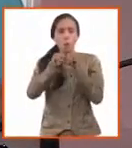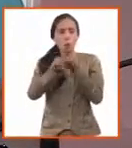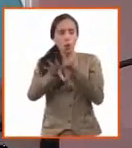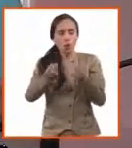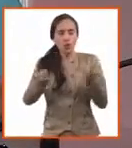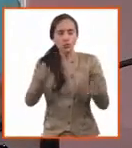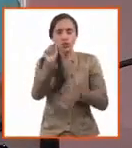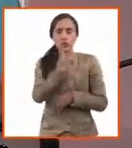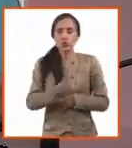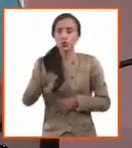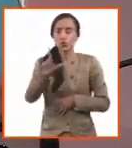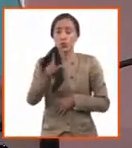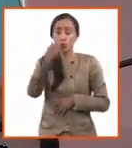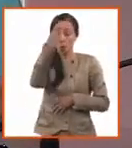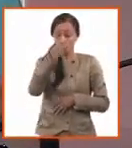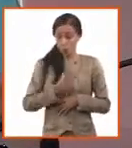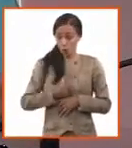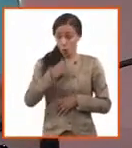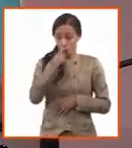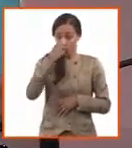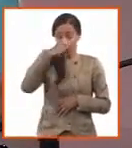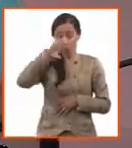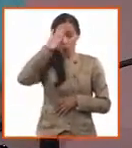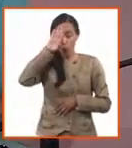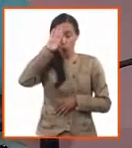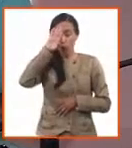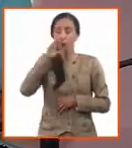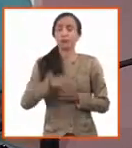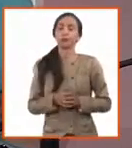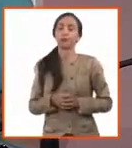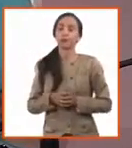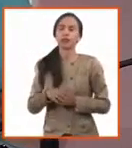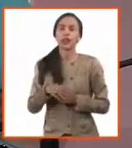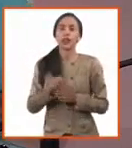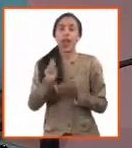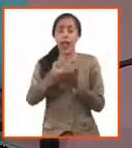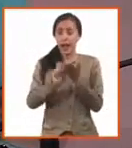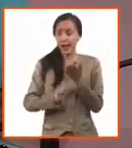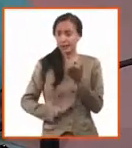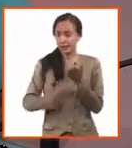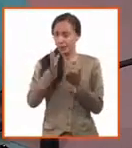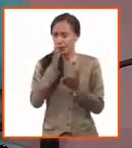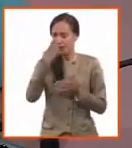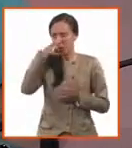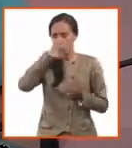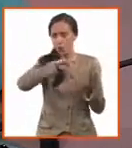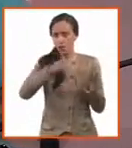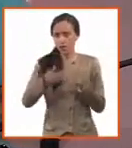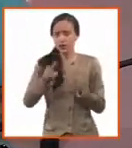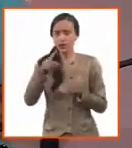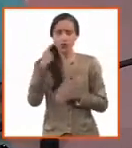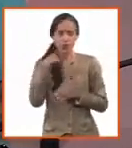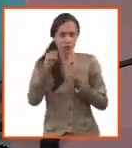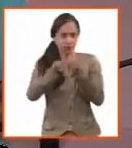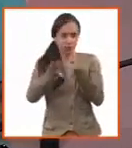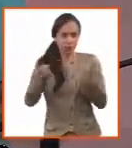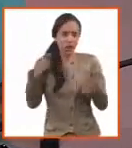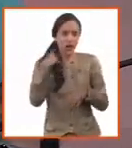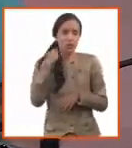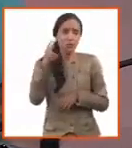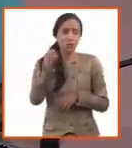socialismo y el hombre en cuba la carta que creo que se publicó en cubadebate hace dos años en 2019